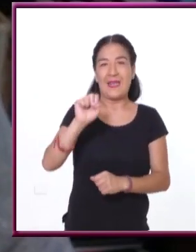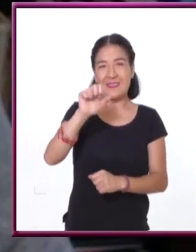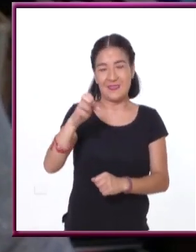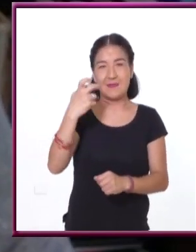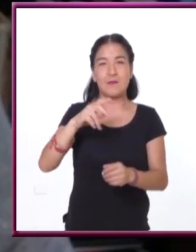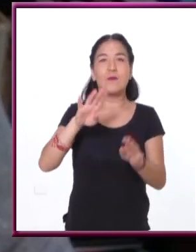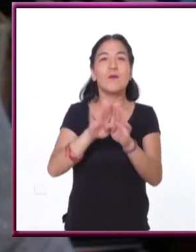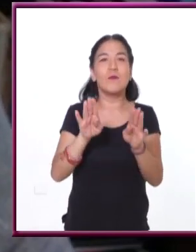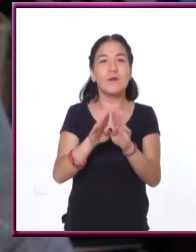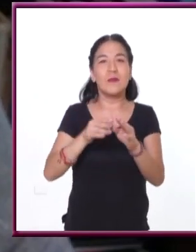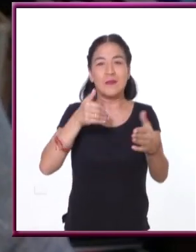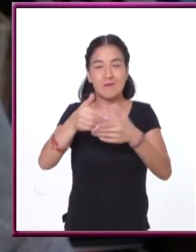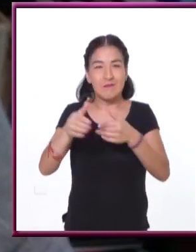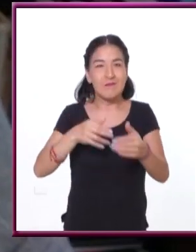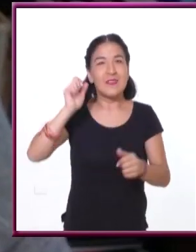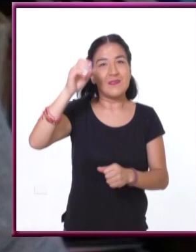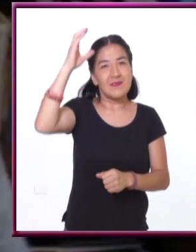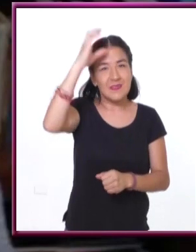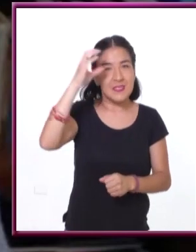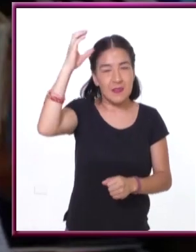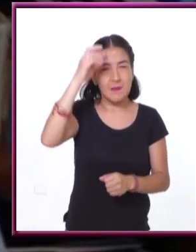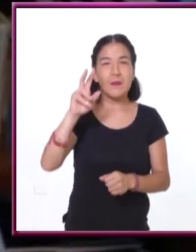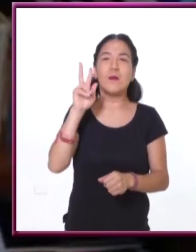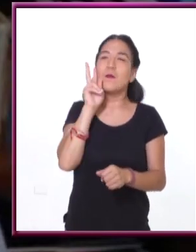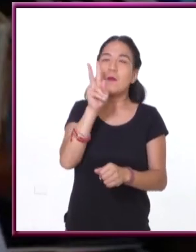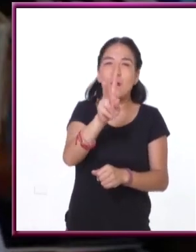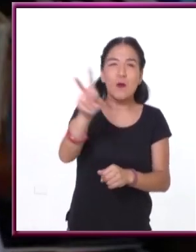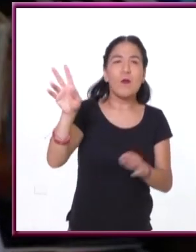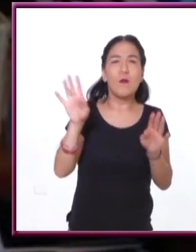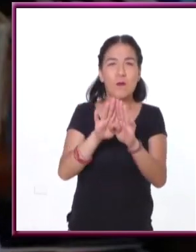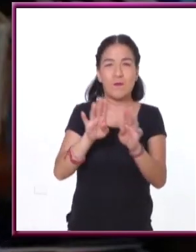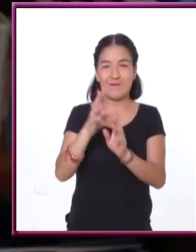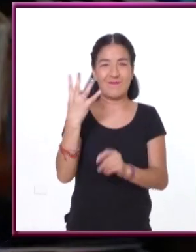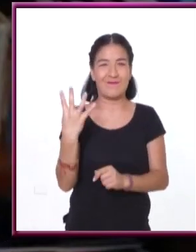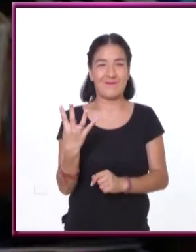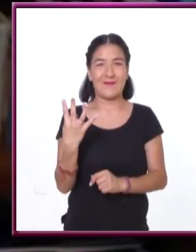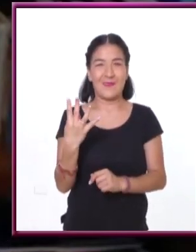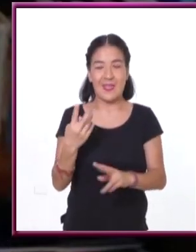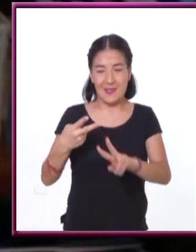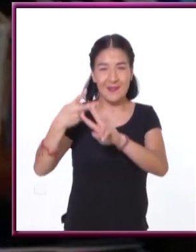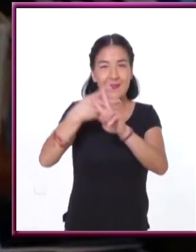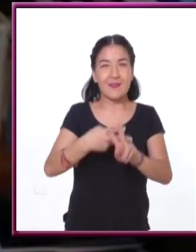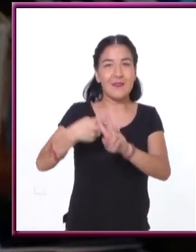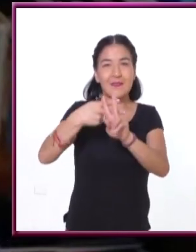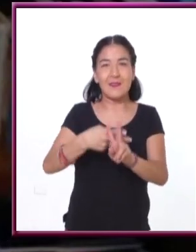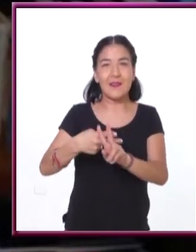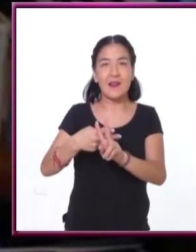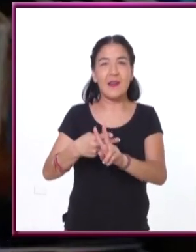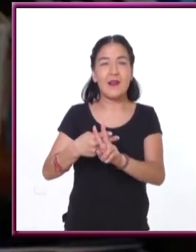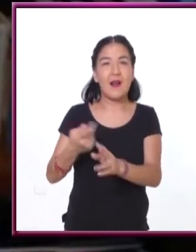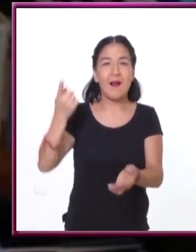método científico. Él observó como cuatro estrellas, no sabía